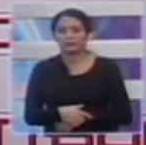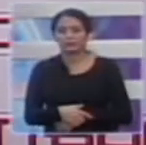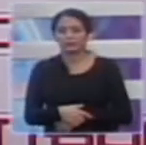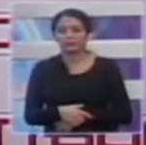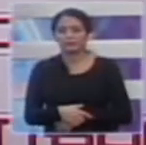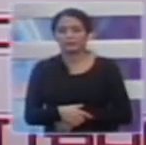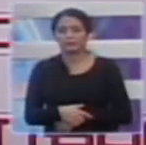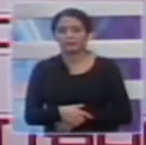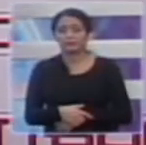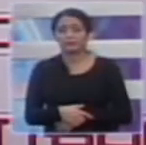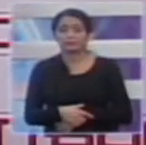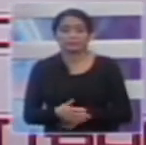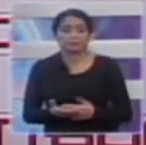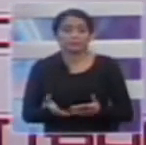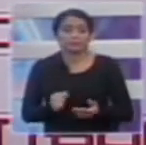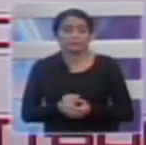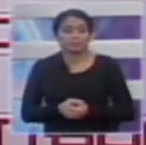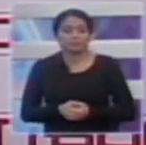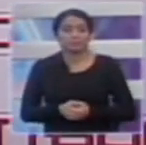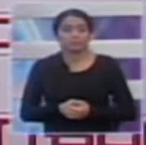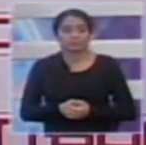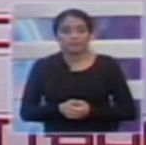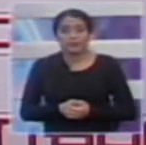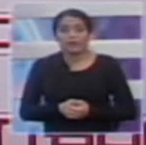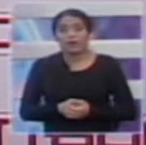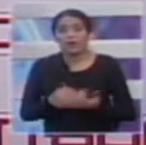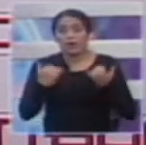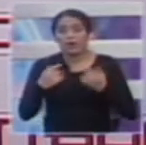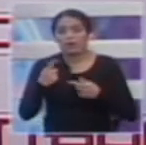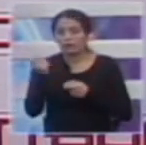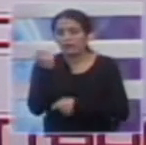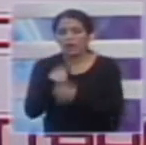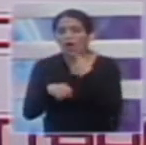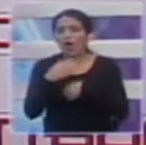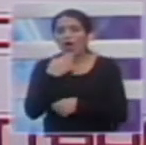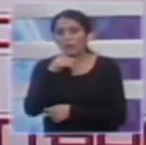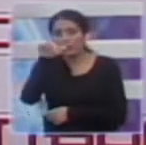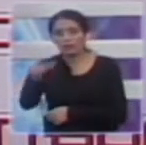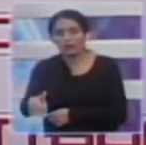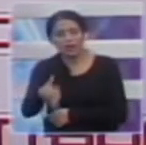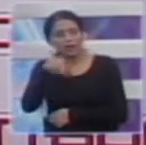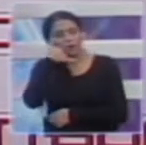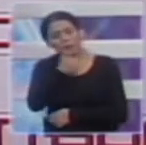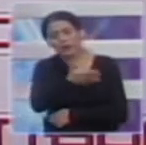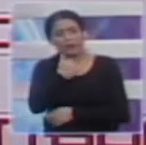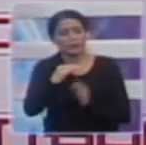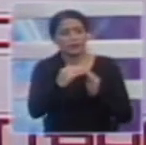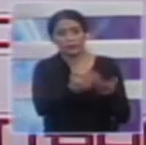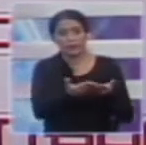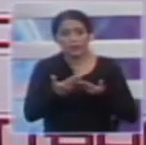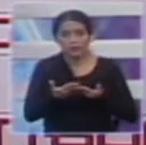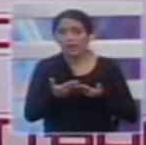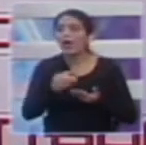seguir trabajando con lo que son pedidos a domicilio. Nos parece que ahí hay una clave interesante para